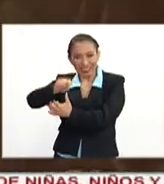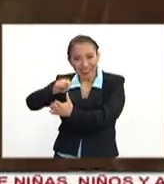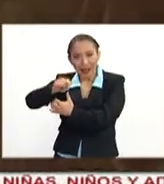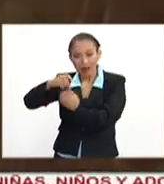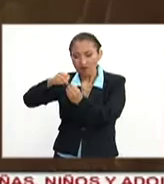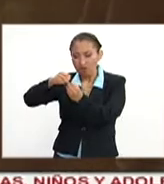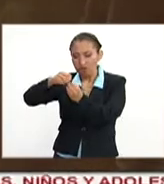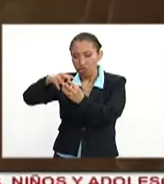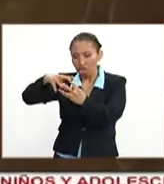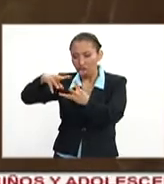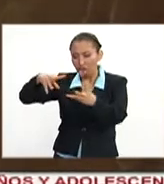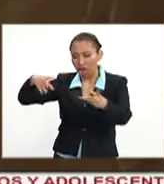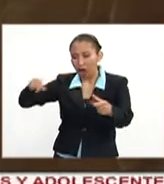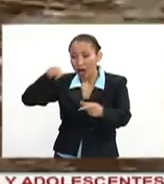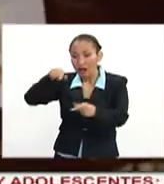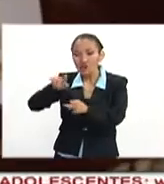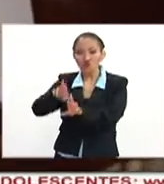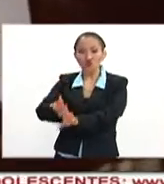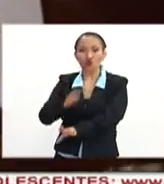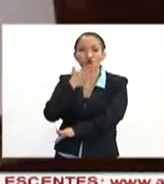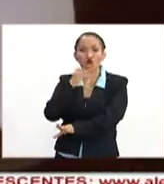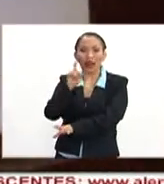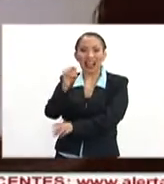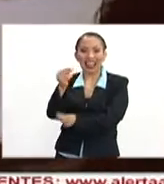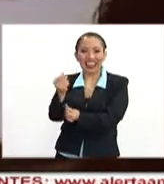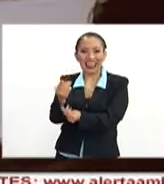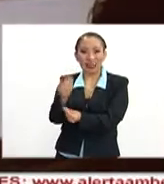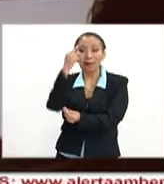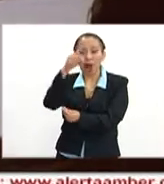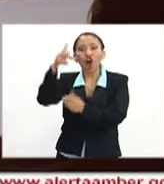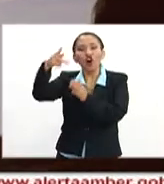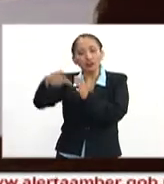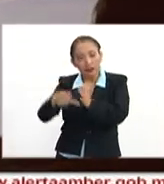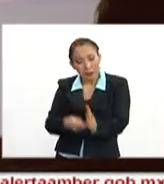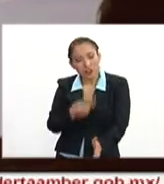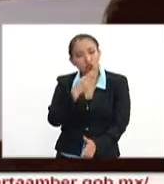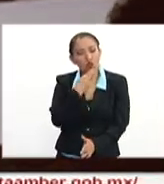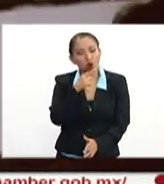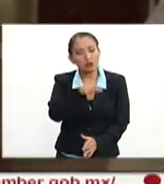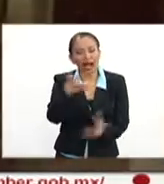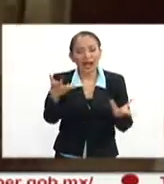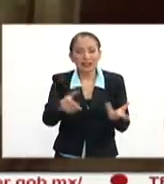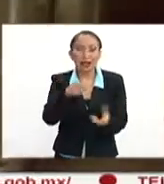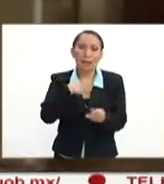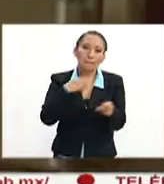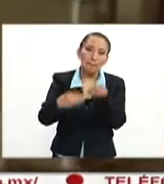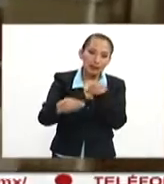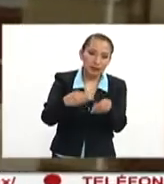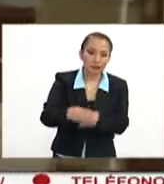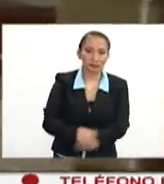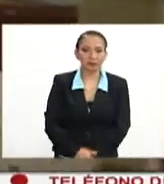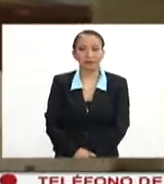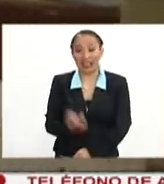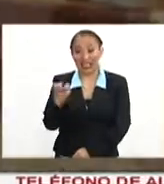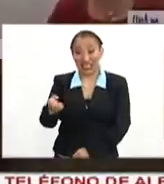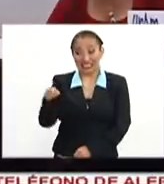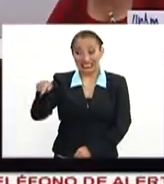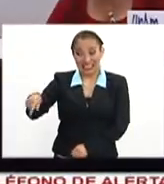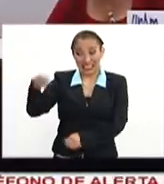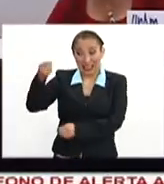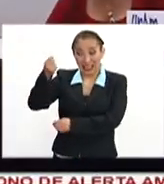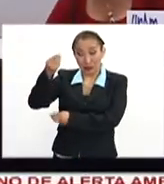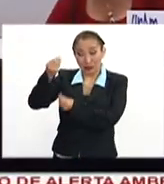lo desintegra y lo conserva en forma de líquido, para que pueda ser reutilizado en la creación de plásticos. Con esta enzima